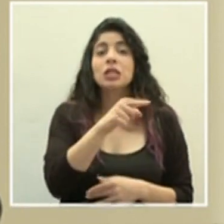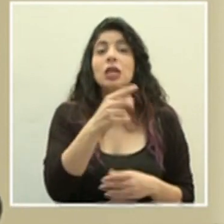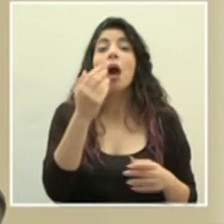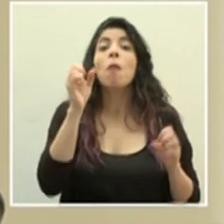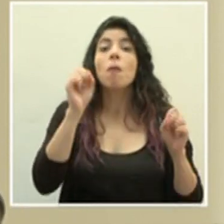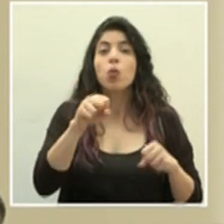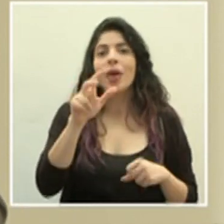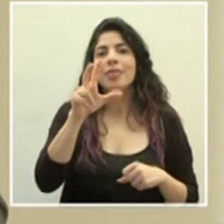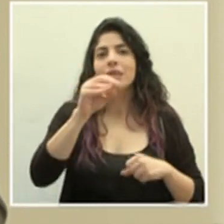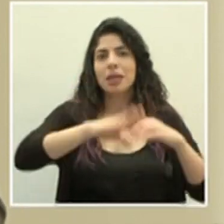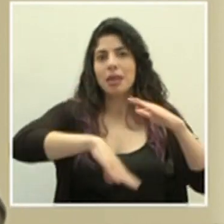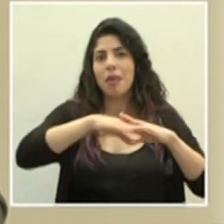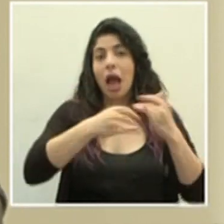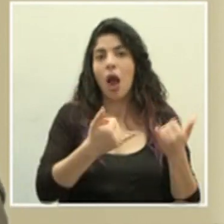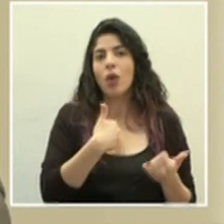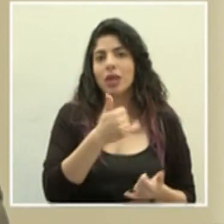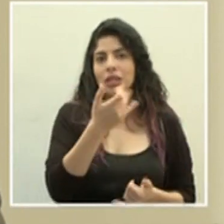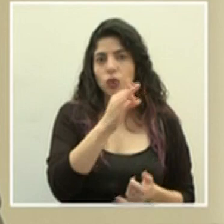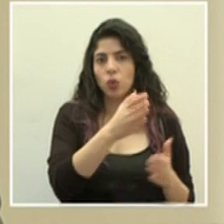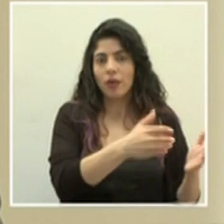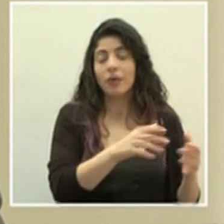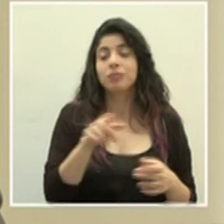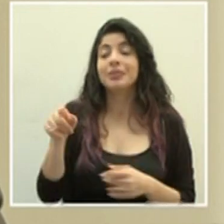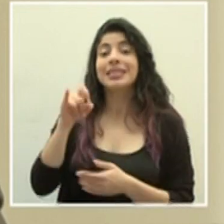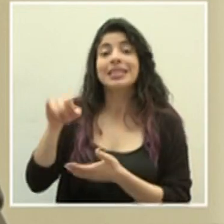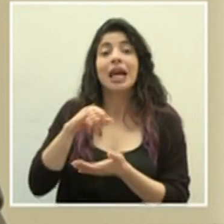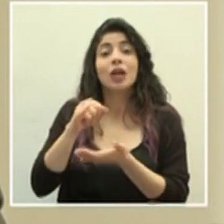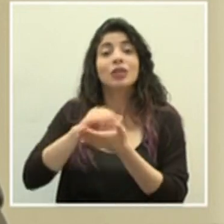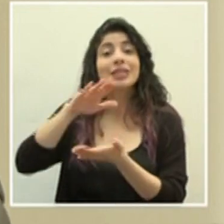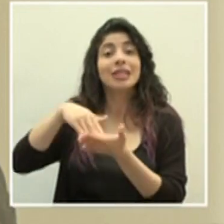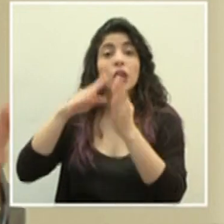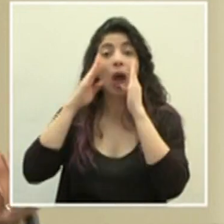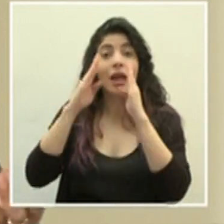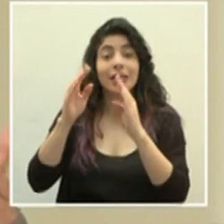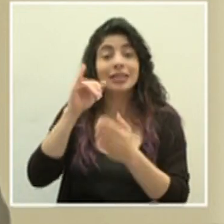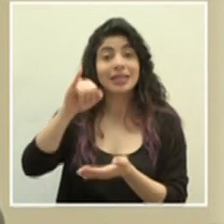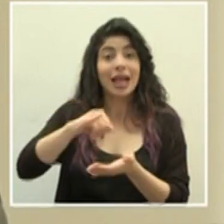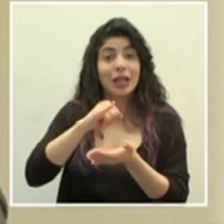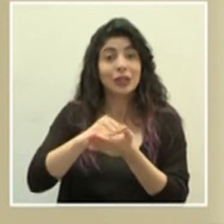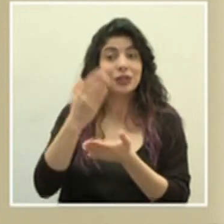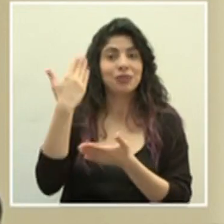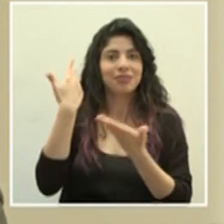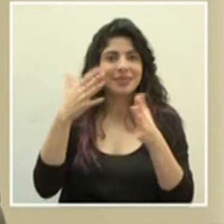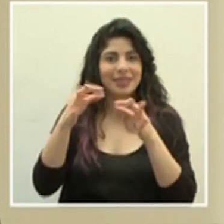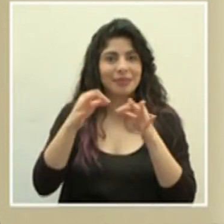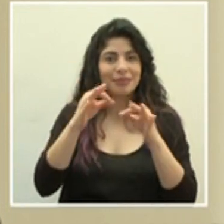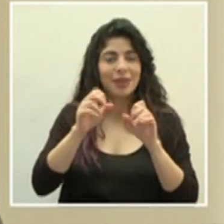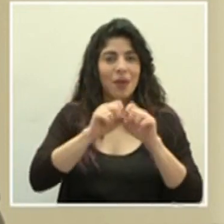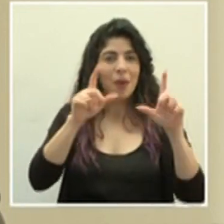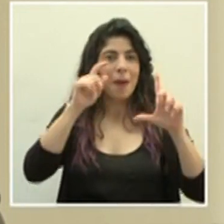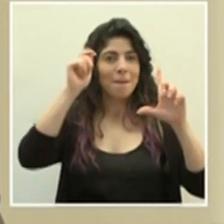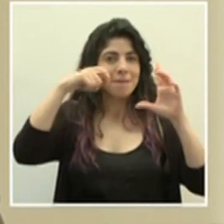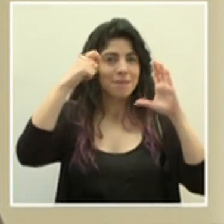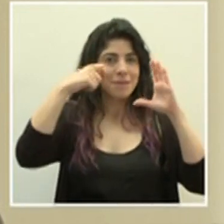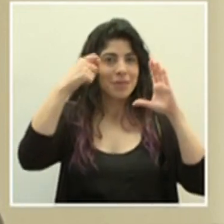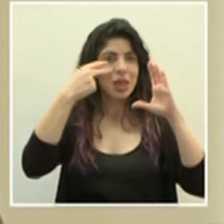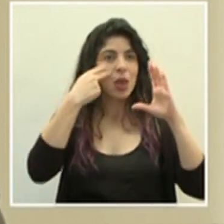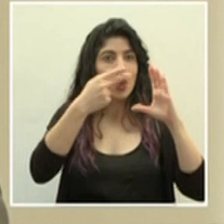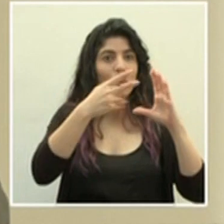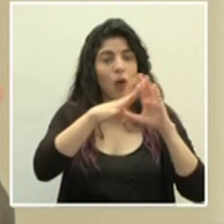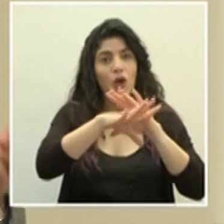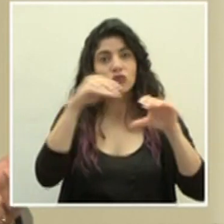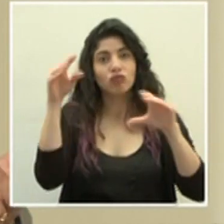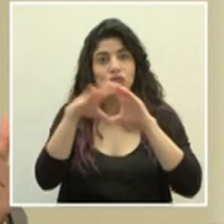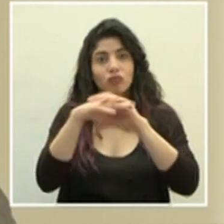de 30. En el albergue de San José, en el centro de atención de San José, del que les hablé y mostré en el video el egreso que se